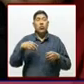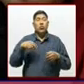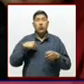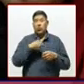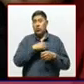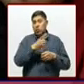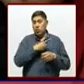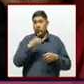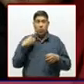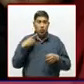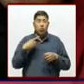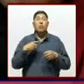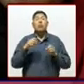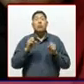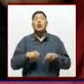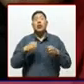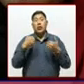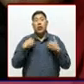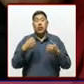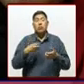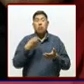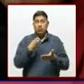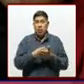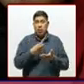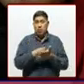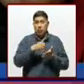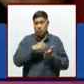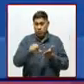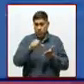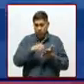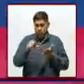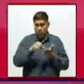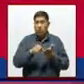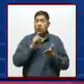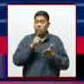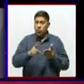diputado y con nuestra asamblea, para que tengan todo lo necesario y nos garanticen las elecciones.